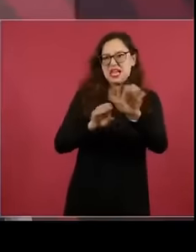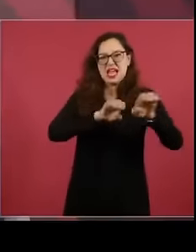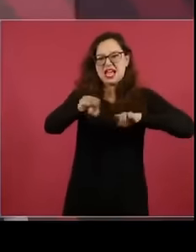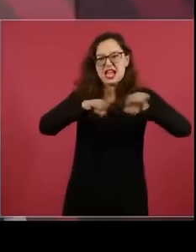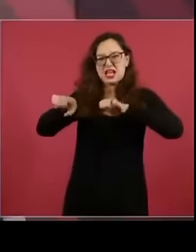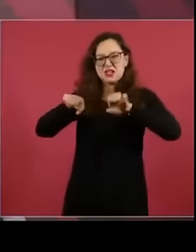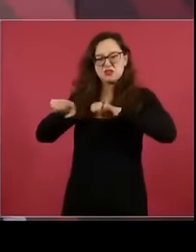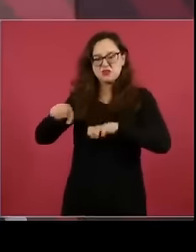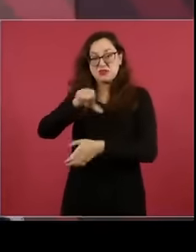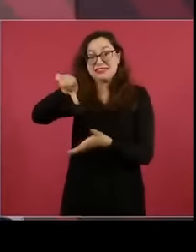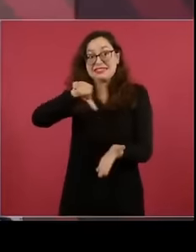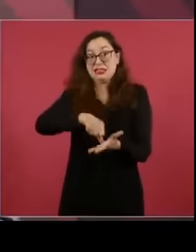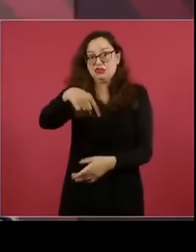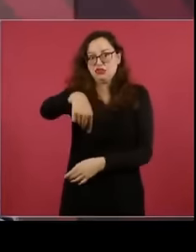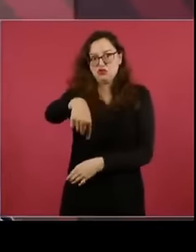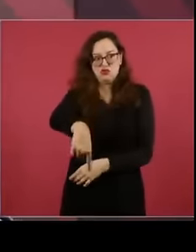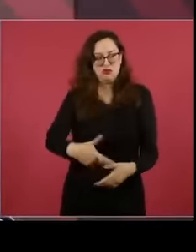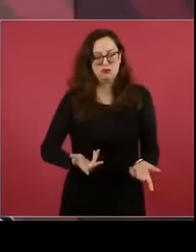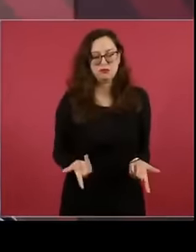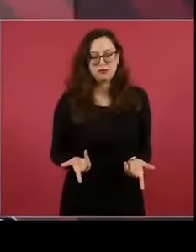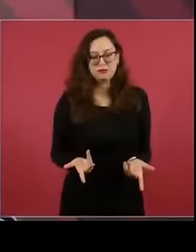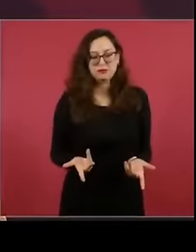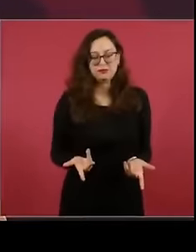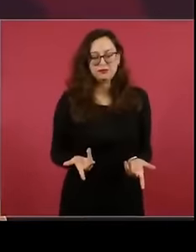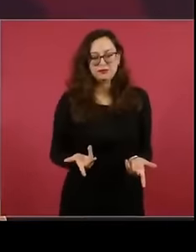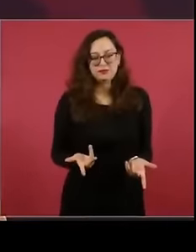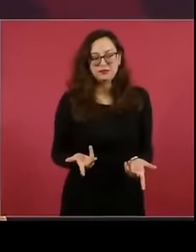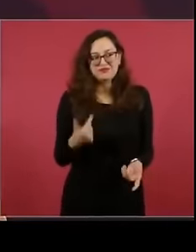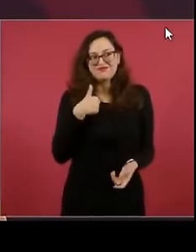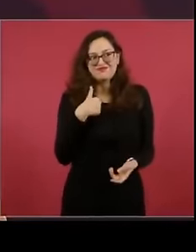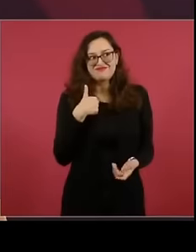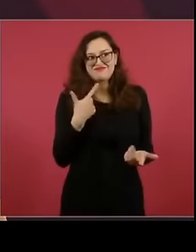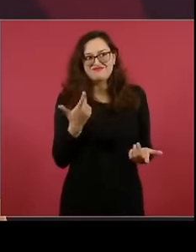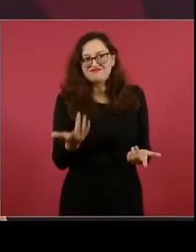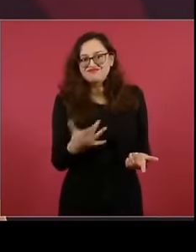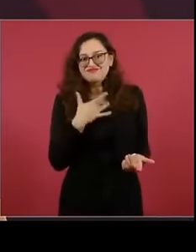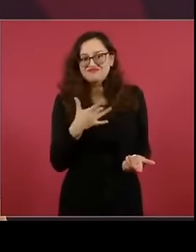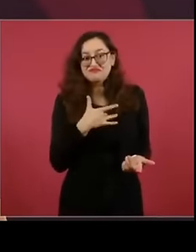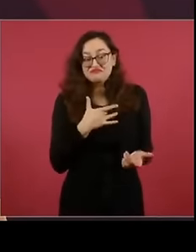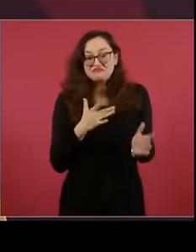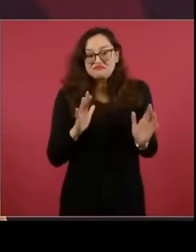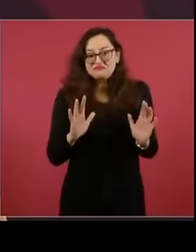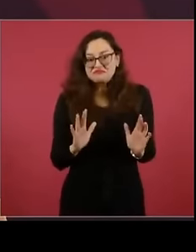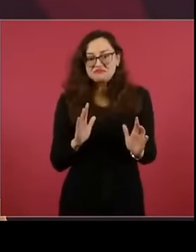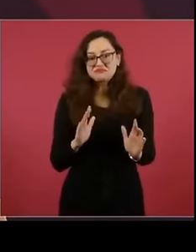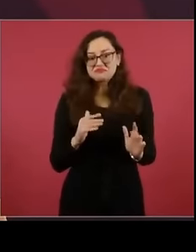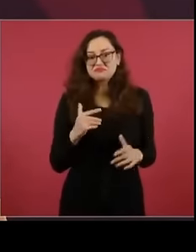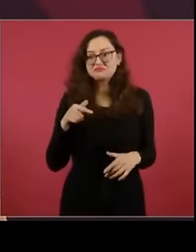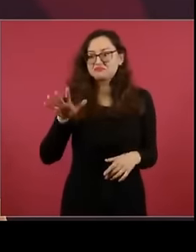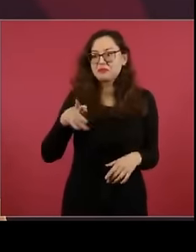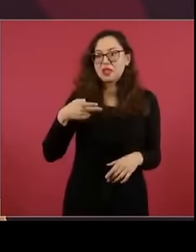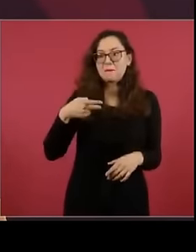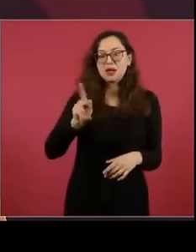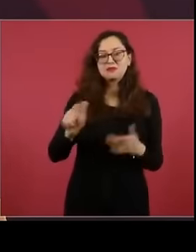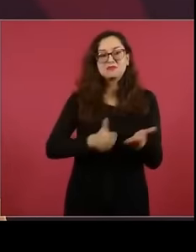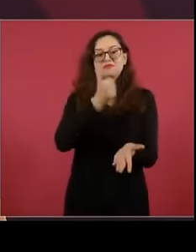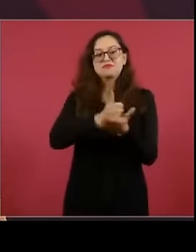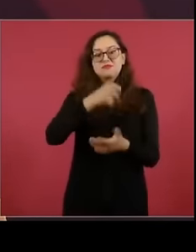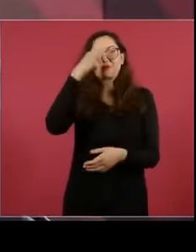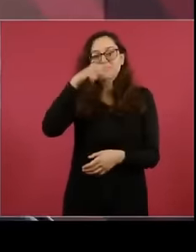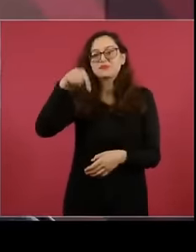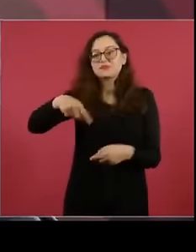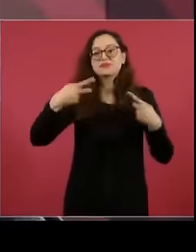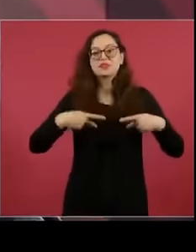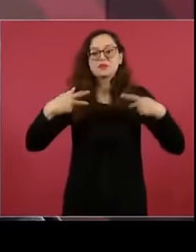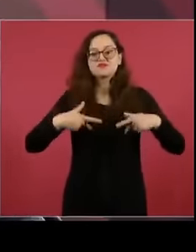grande que el presidente seguramente está ocupando para distraer estos medios no Les enseña por acá los brillitos y de este lado sigue haciendo su trabajo es lo que te